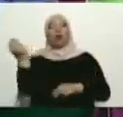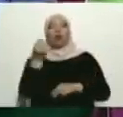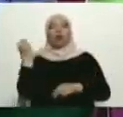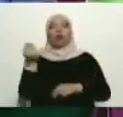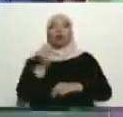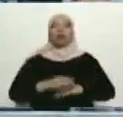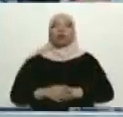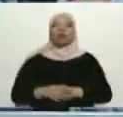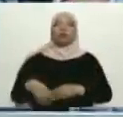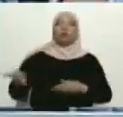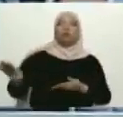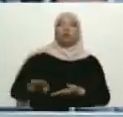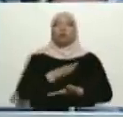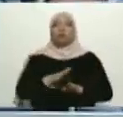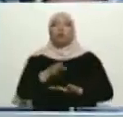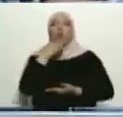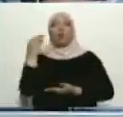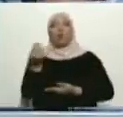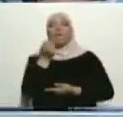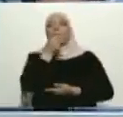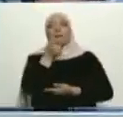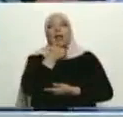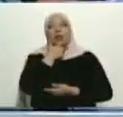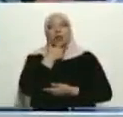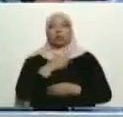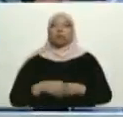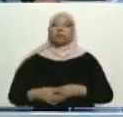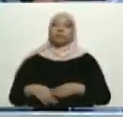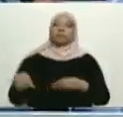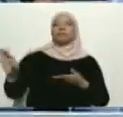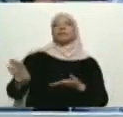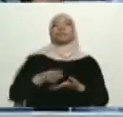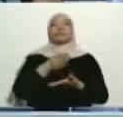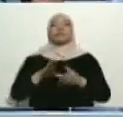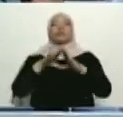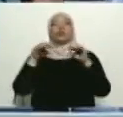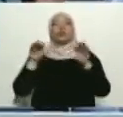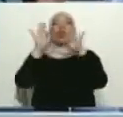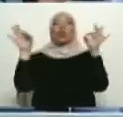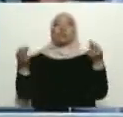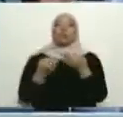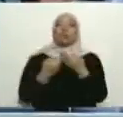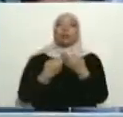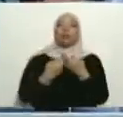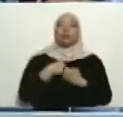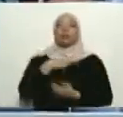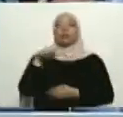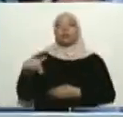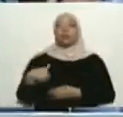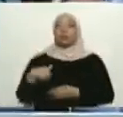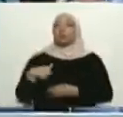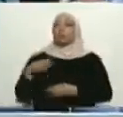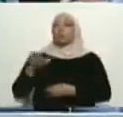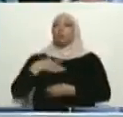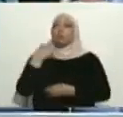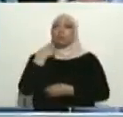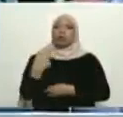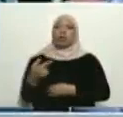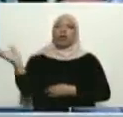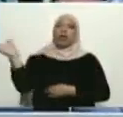esos conciertos con en tu bellísimo y concierto para toda la familia así que nosotros podemos decir que